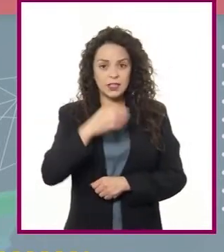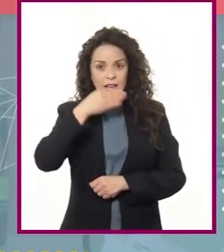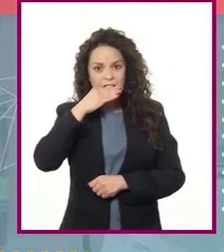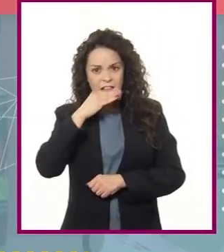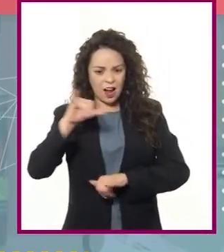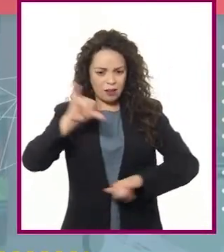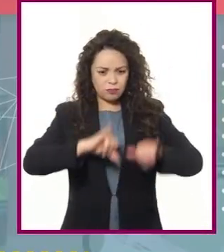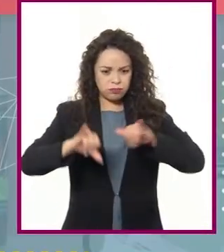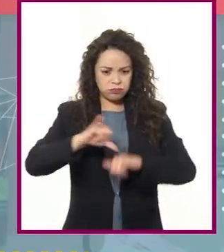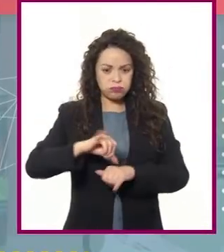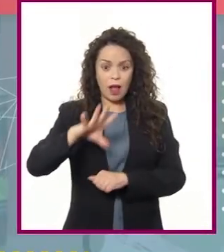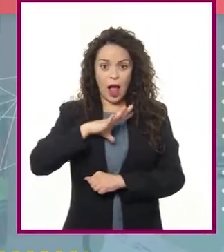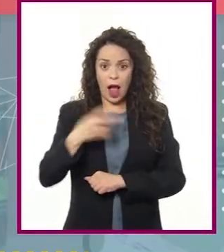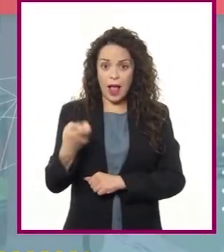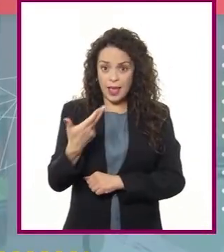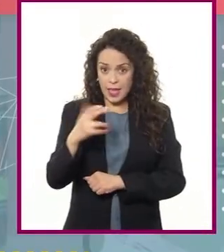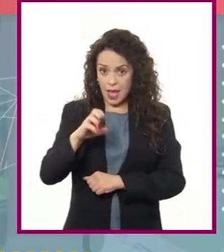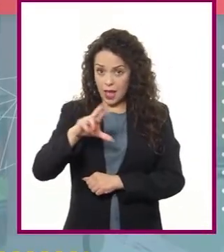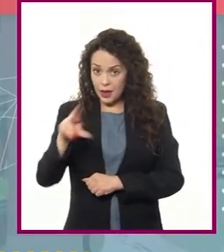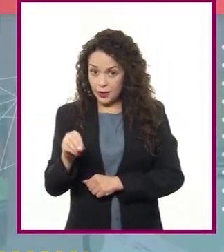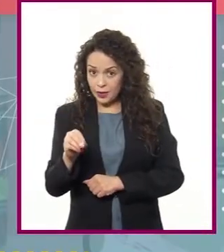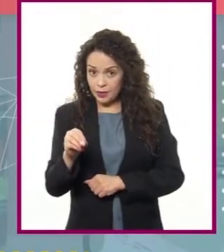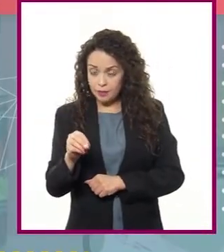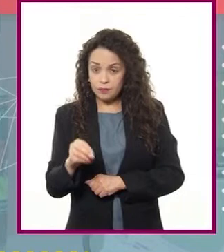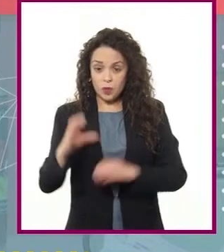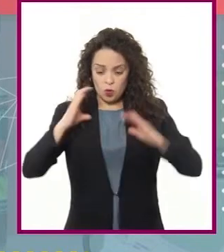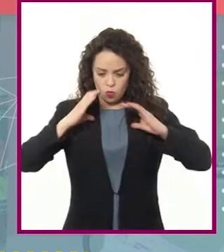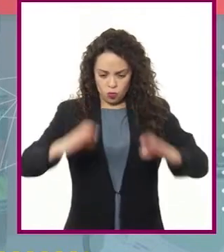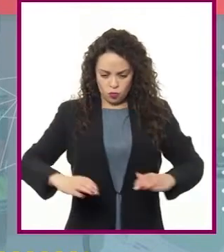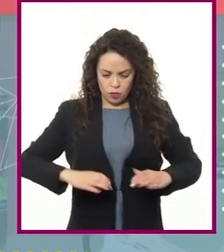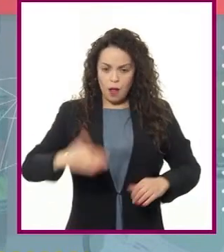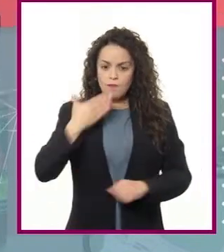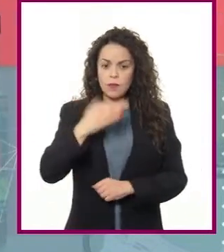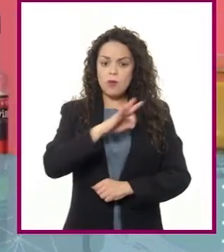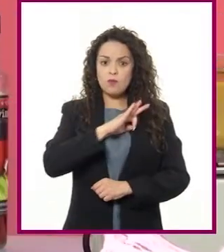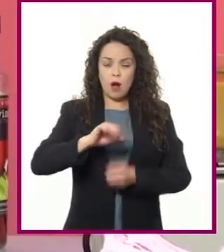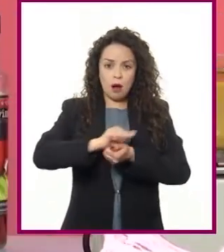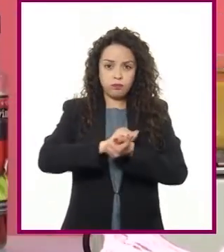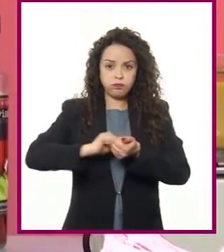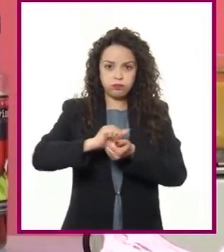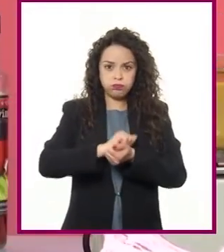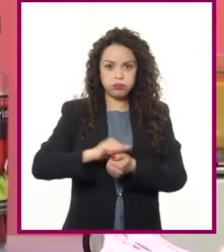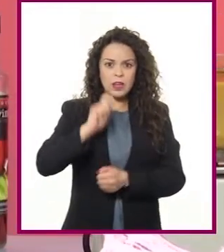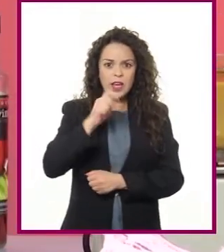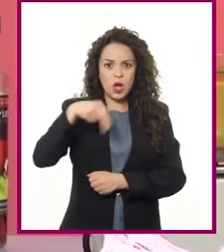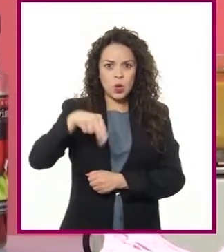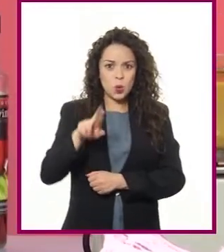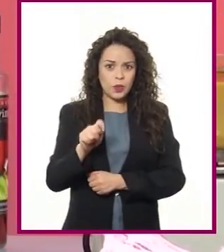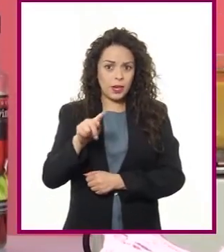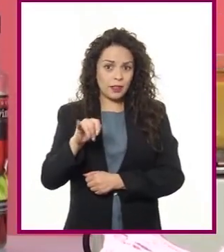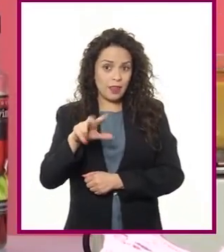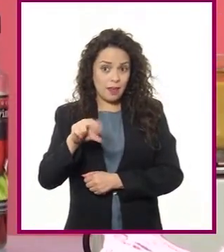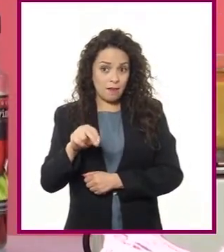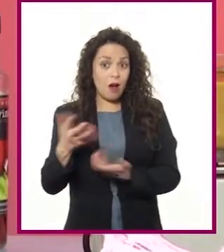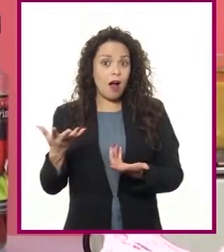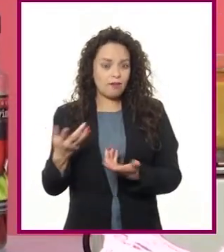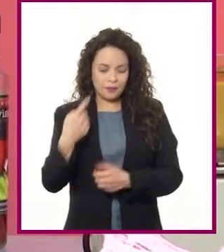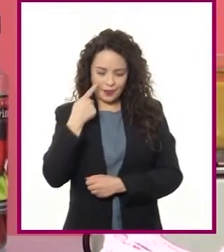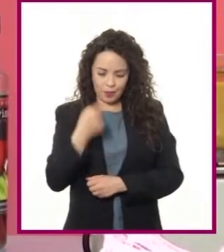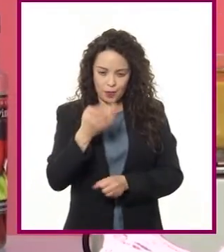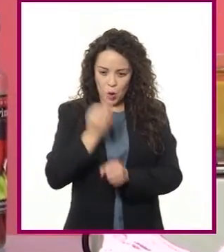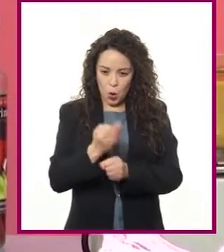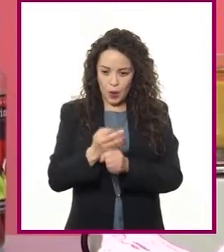metal? ¿Puede nuestro cuerpo asimilarlo como nutrimento? A resolver este reto, tenemos aquí cereal que